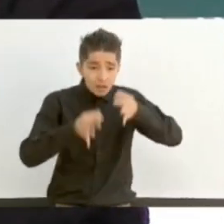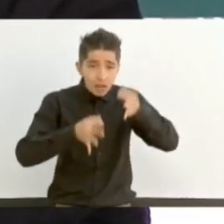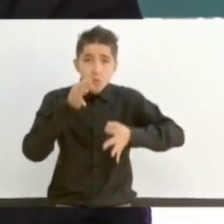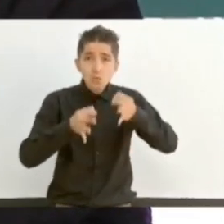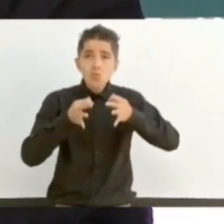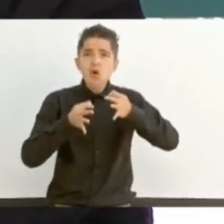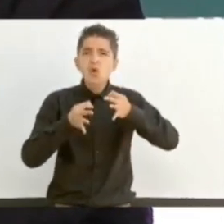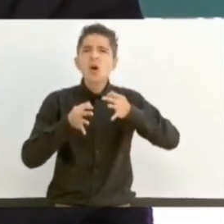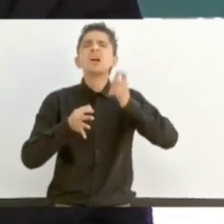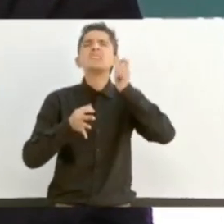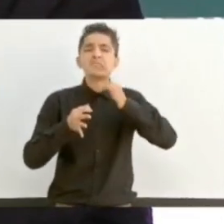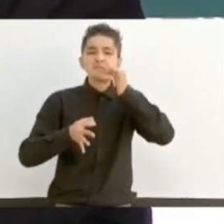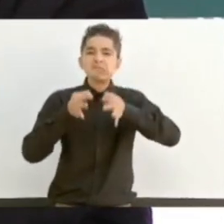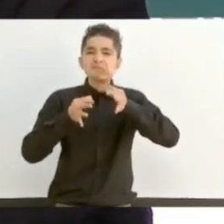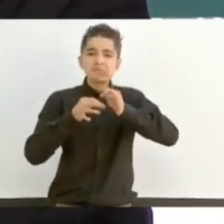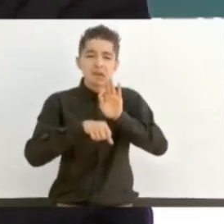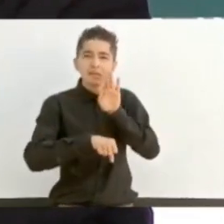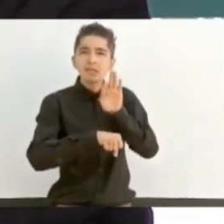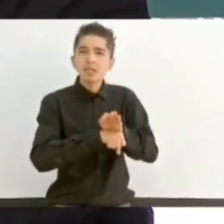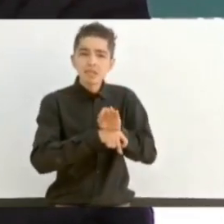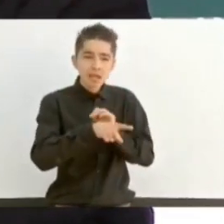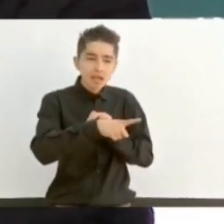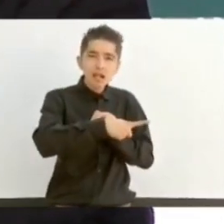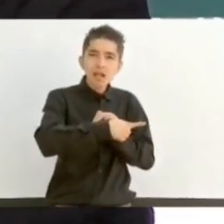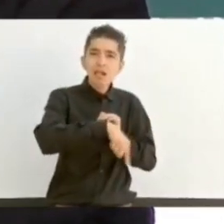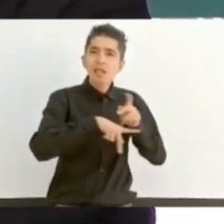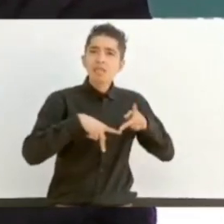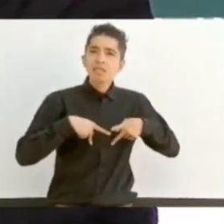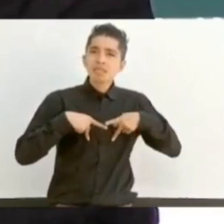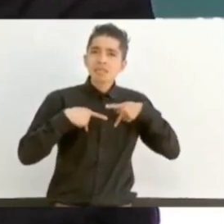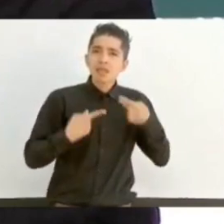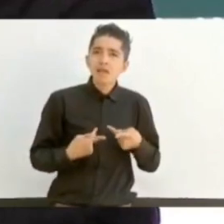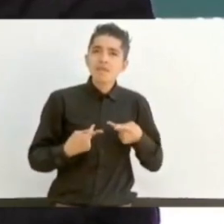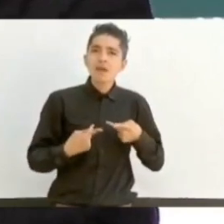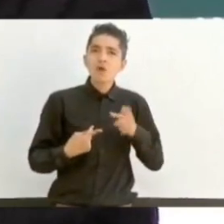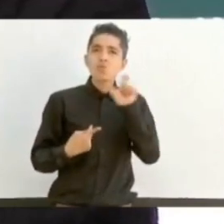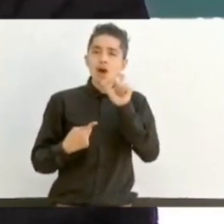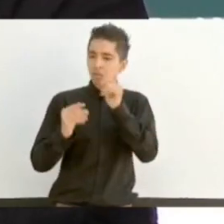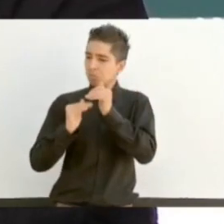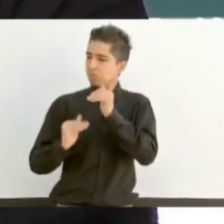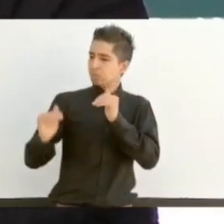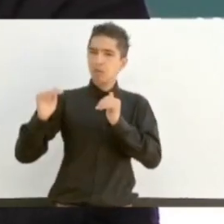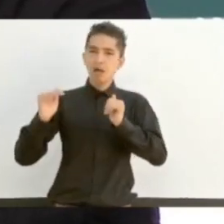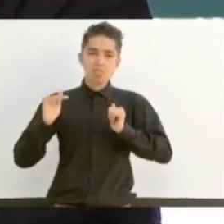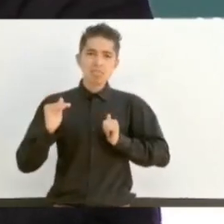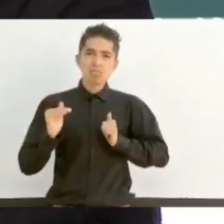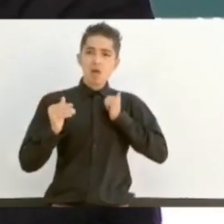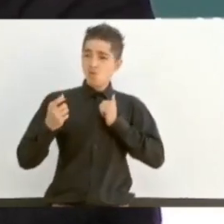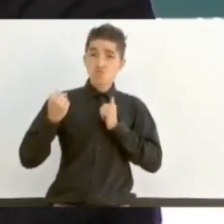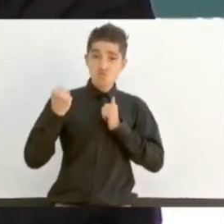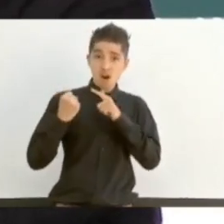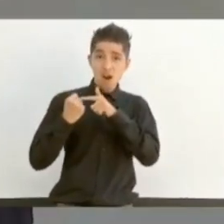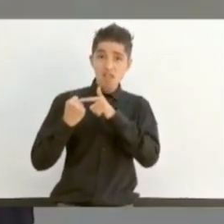que protegieran al débil de los abusos que cometía el fuerte.